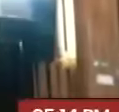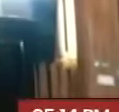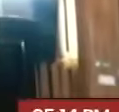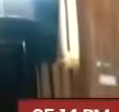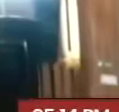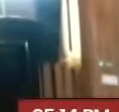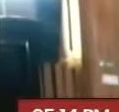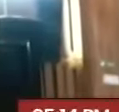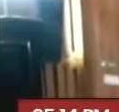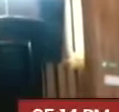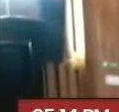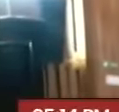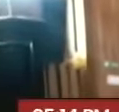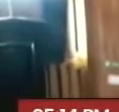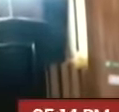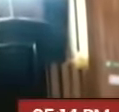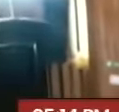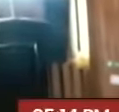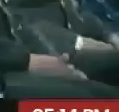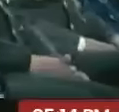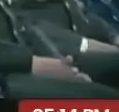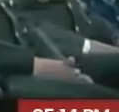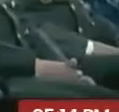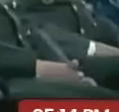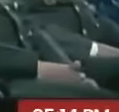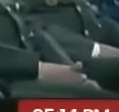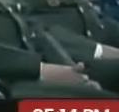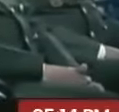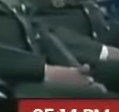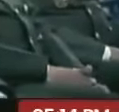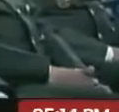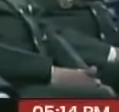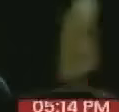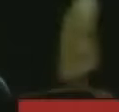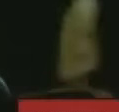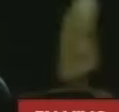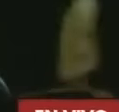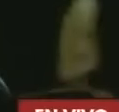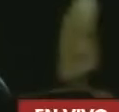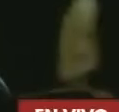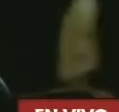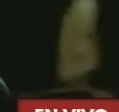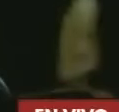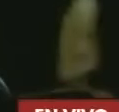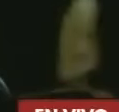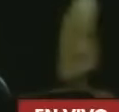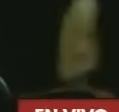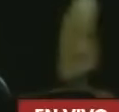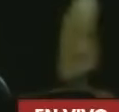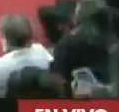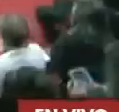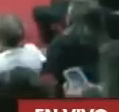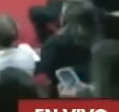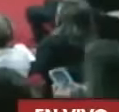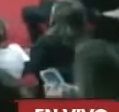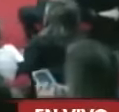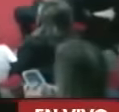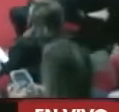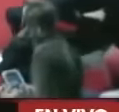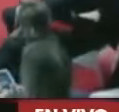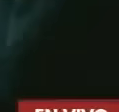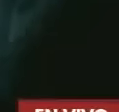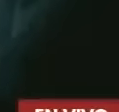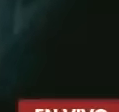fundamentales. Profundizar el carácter de democracia directa, participativa, social en la justicia venezolana. Defendamos